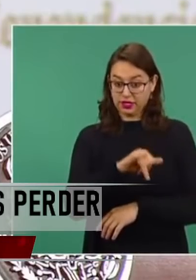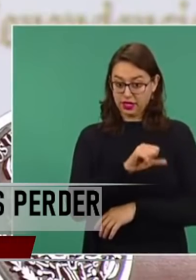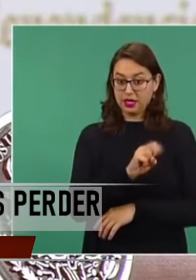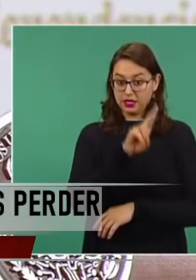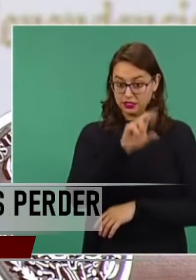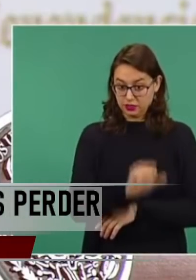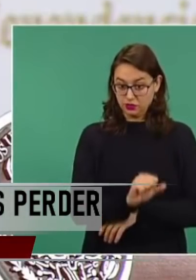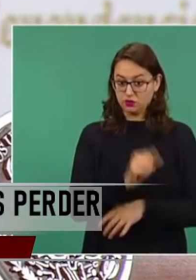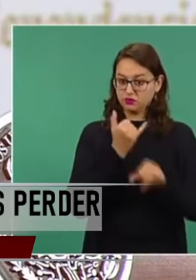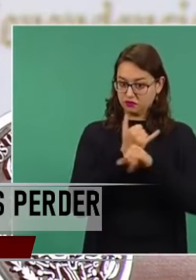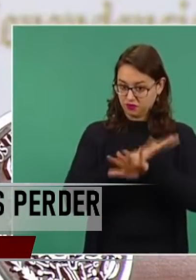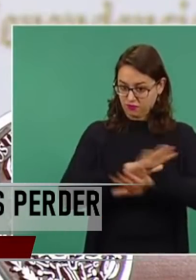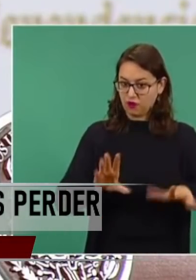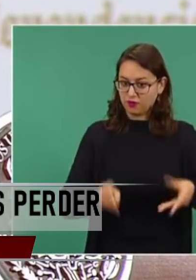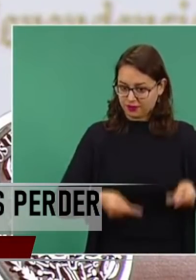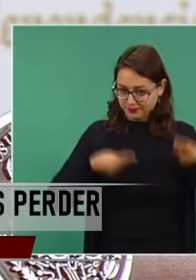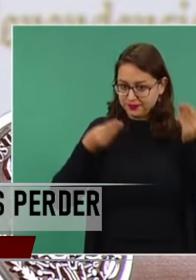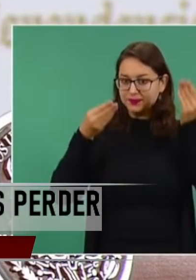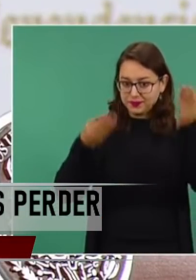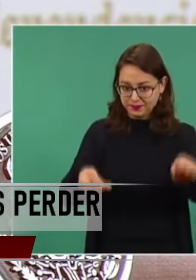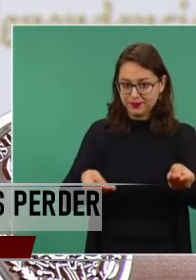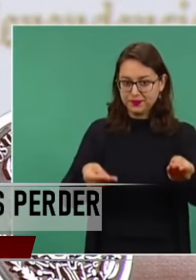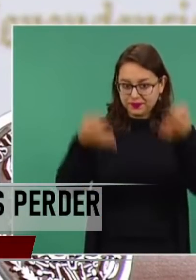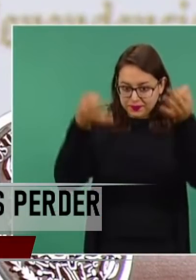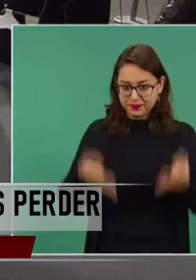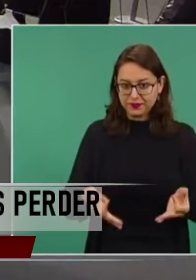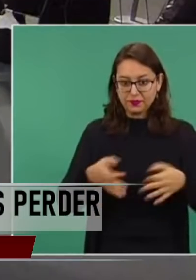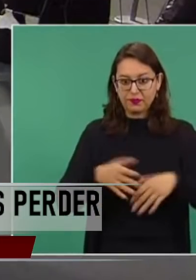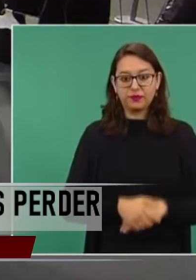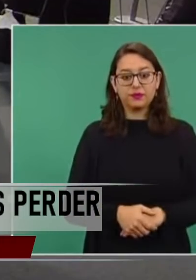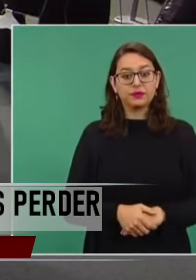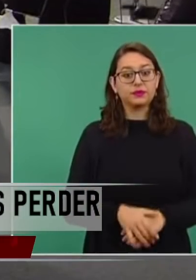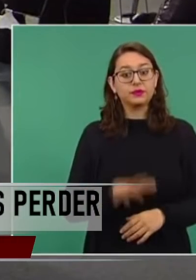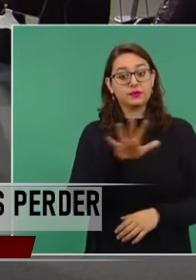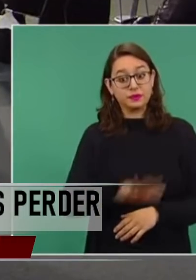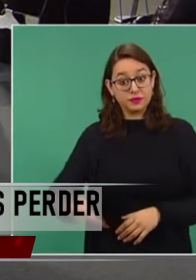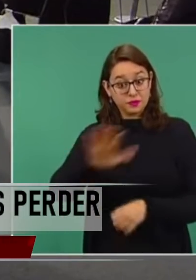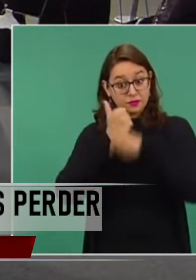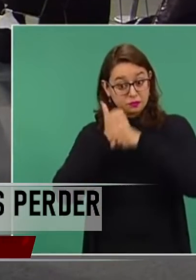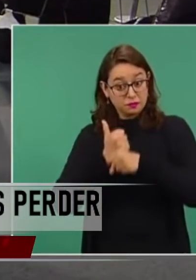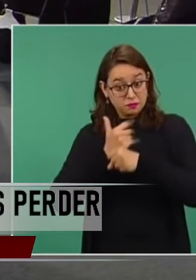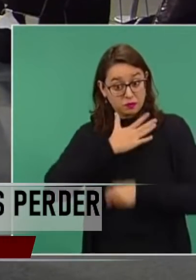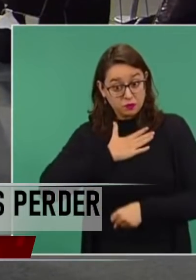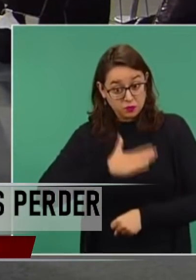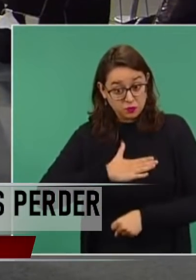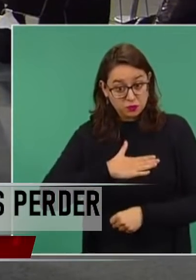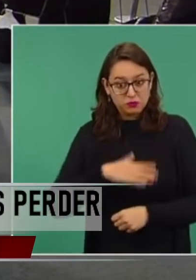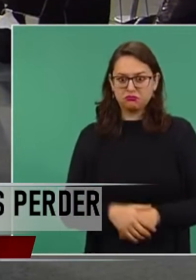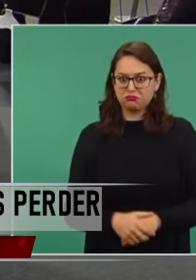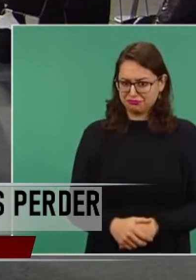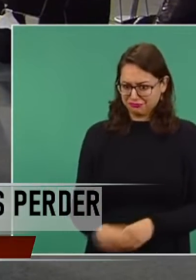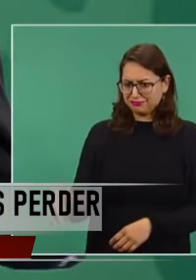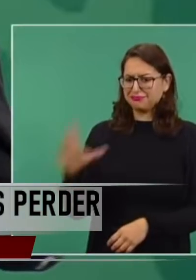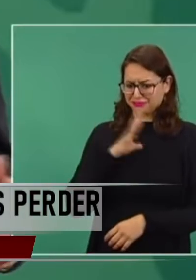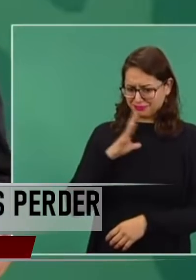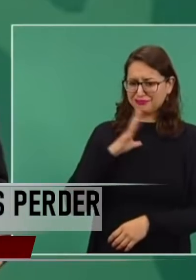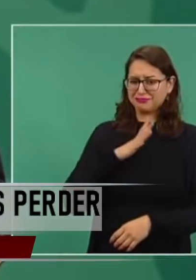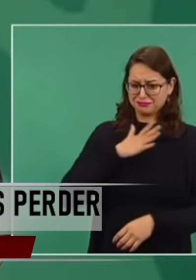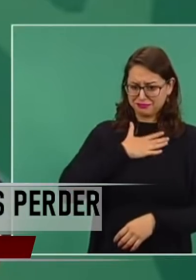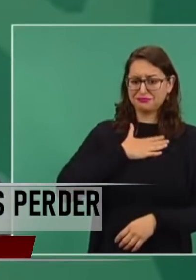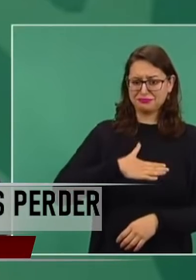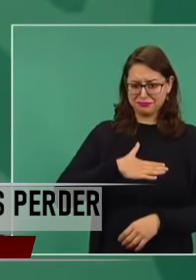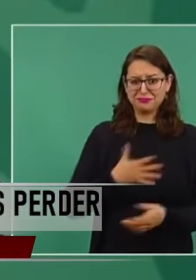vamos a presentar el dictamen ¿habrá justicia para las víctimas? sí ya se están atendiendo